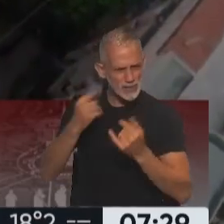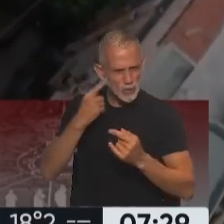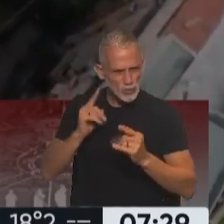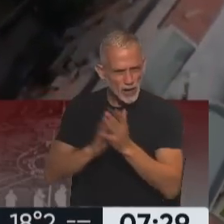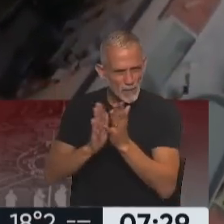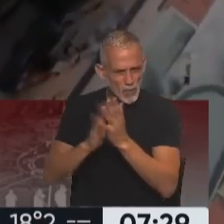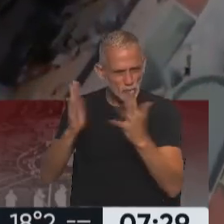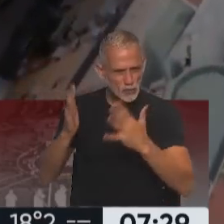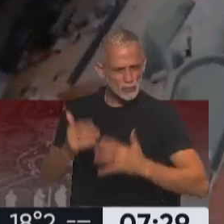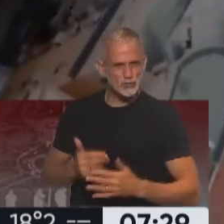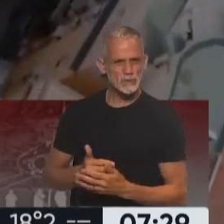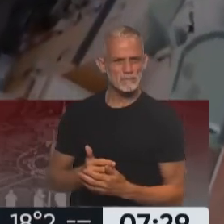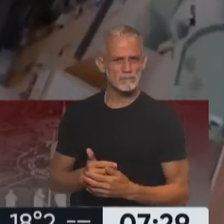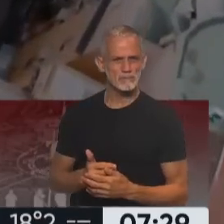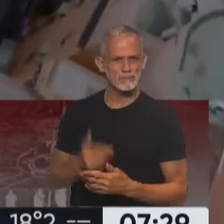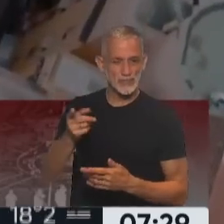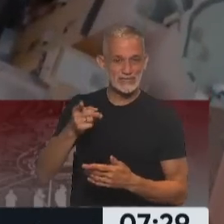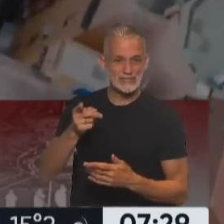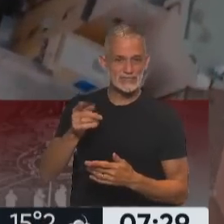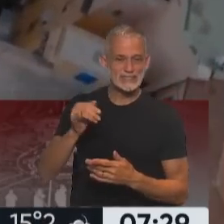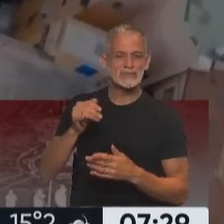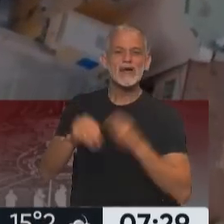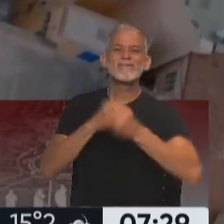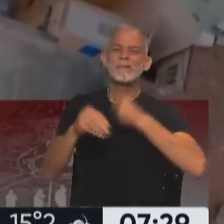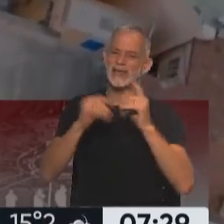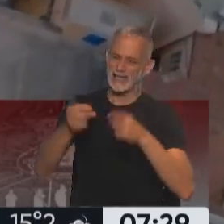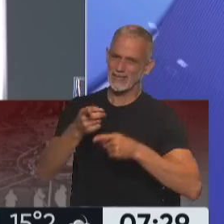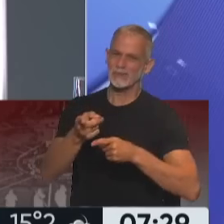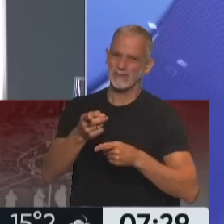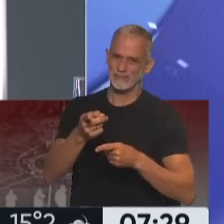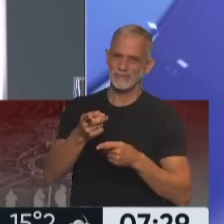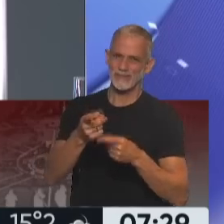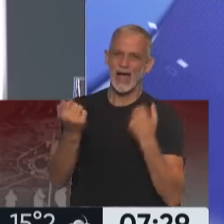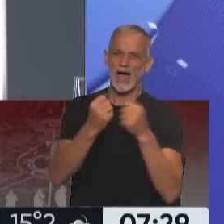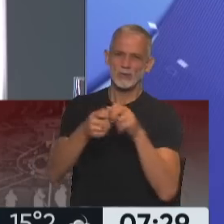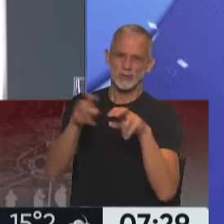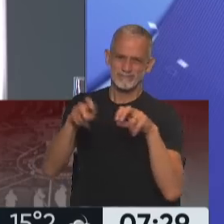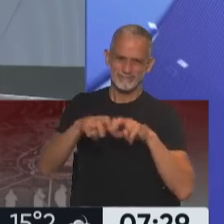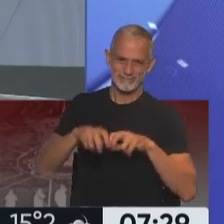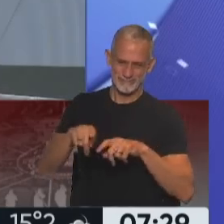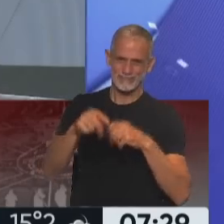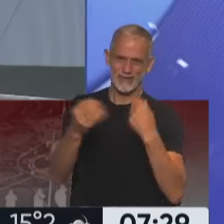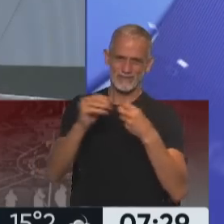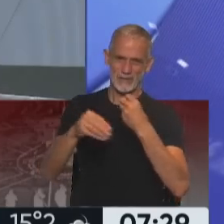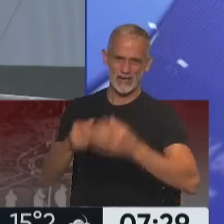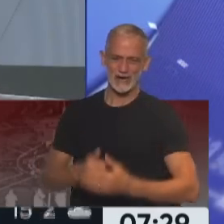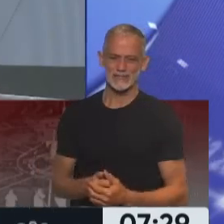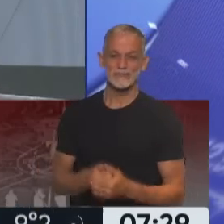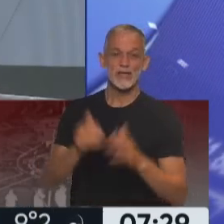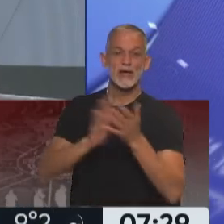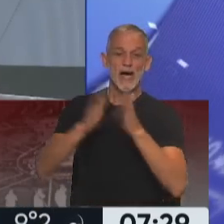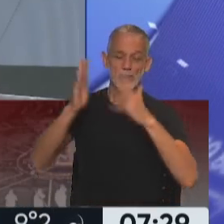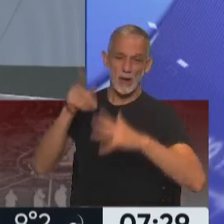¿no? ese, Porque- y los familiares también. Los familiares están en esos vehículos Sí, que en estos acompañan. vehículos, sí. El aplauso de